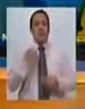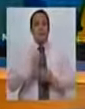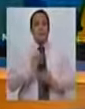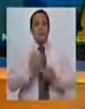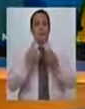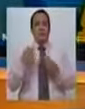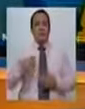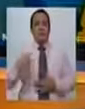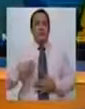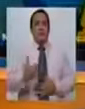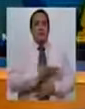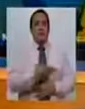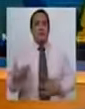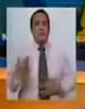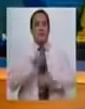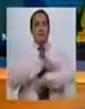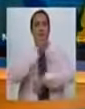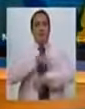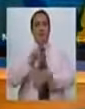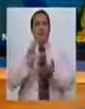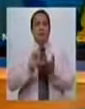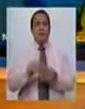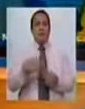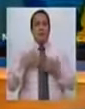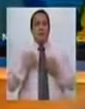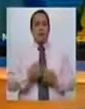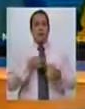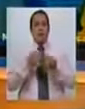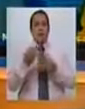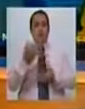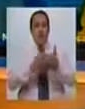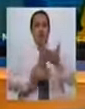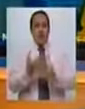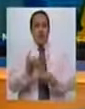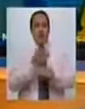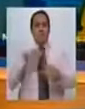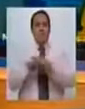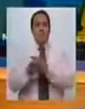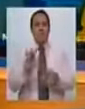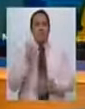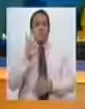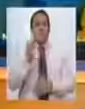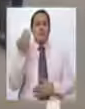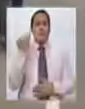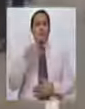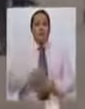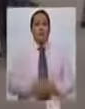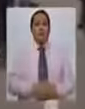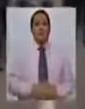funciones de alcalde y presidente de la región Lima. La defensa de Castañeda dijo que ese caso fue archivado en 3 ocasiones.